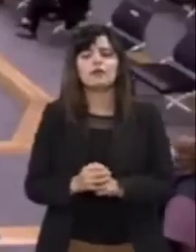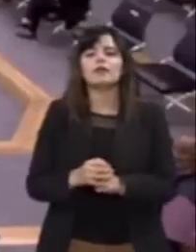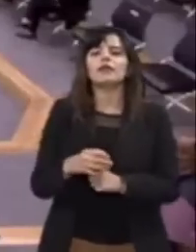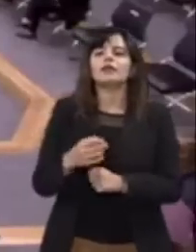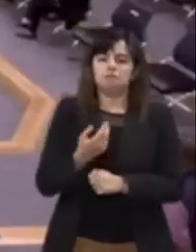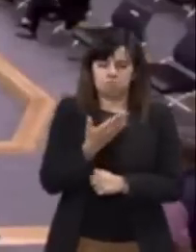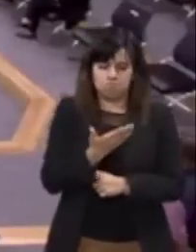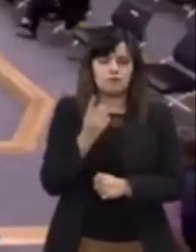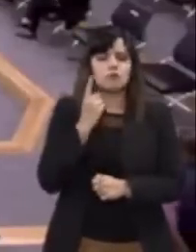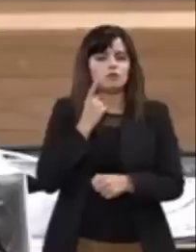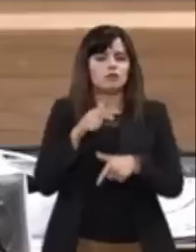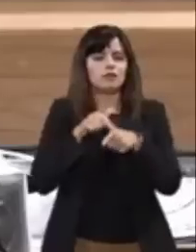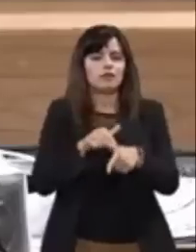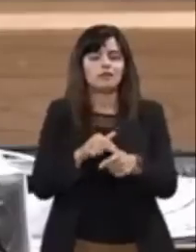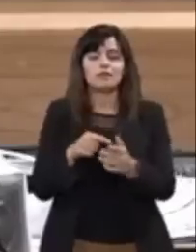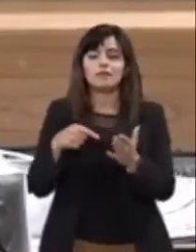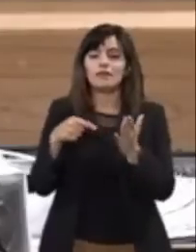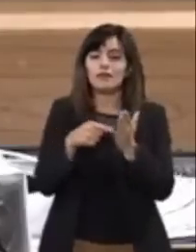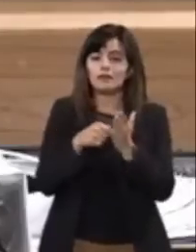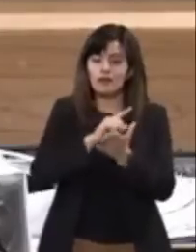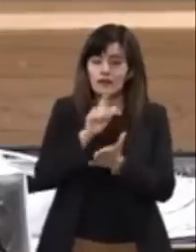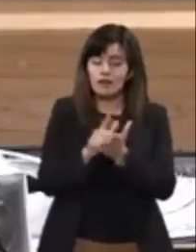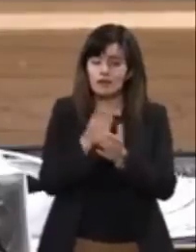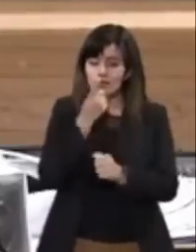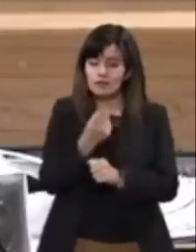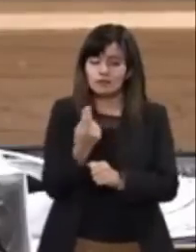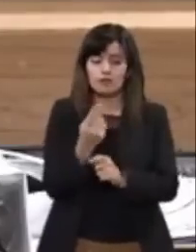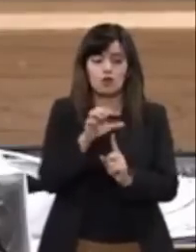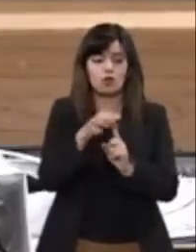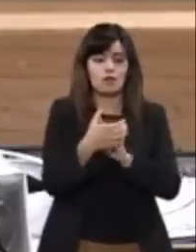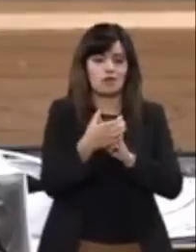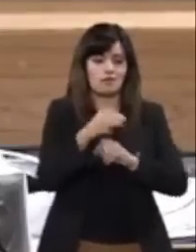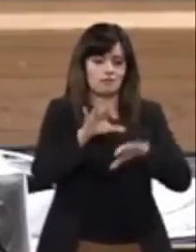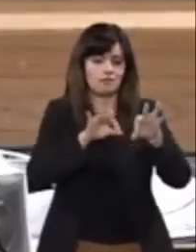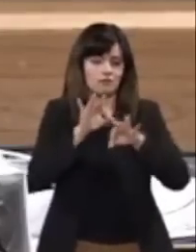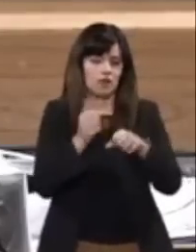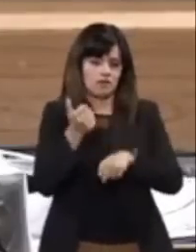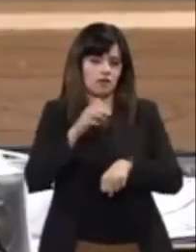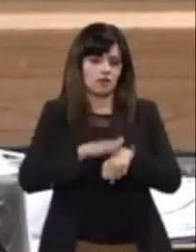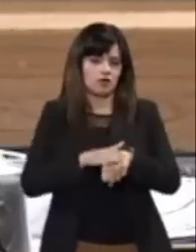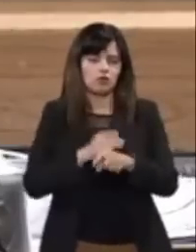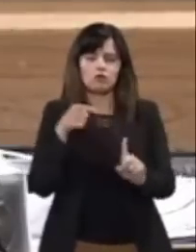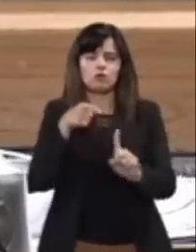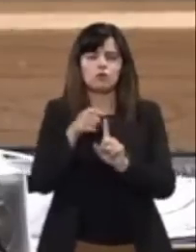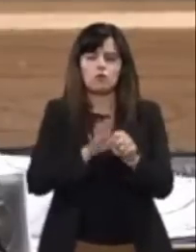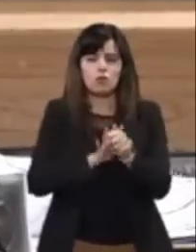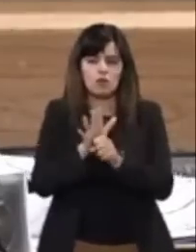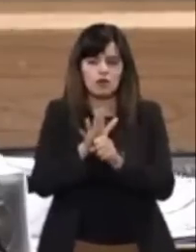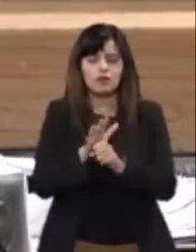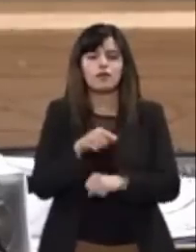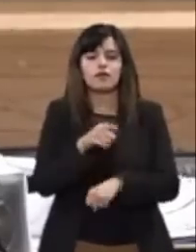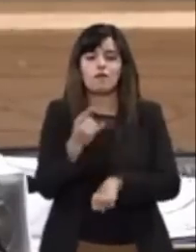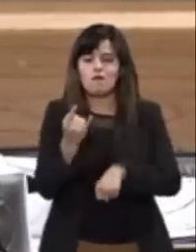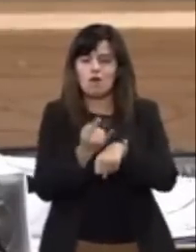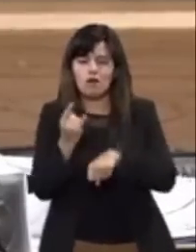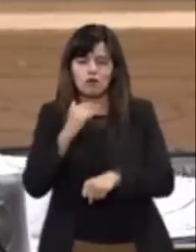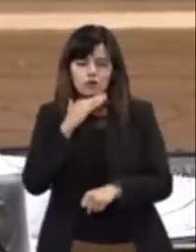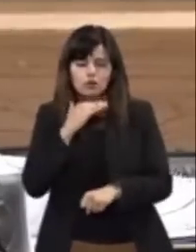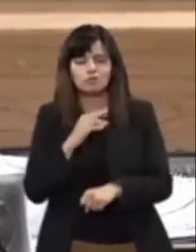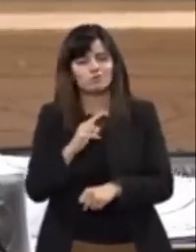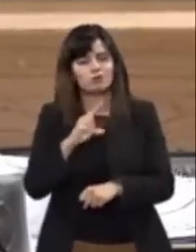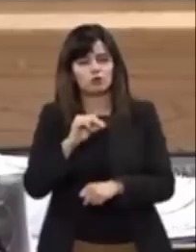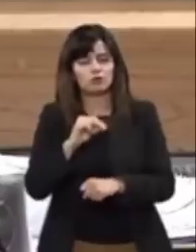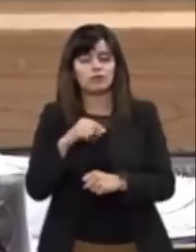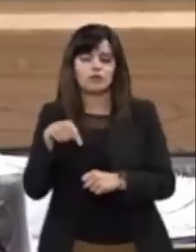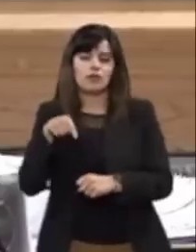2023 mandata una comisión de administración que tiene como fin prevenir la corrupción en la contratación que ha sido identificada por el órgano interno de control.